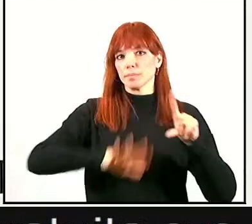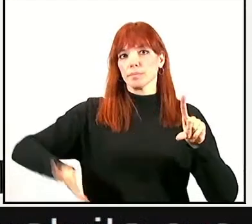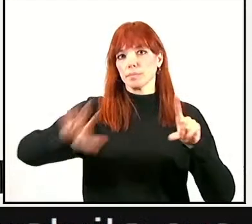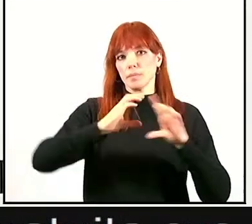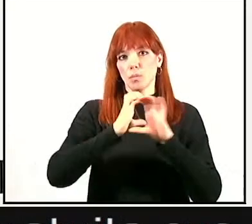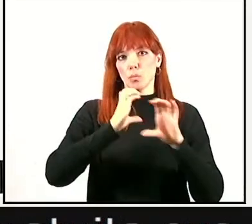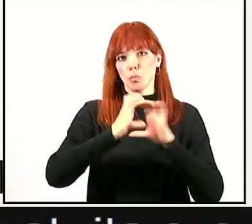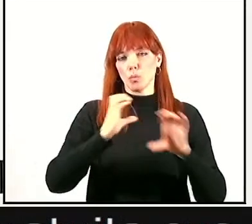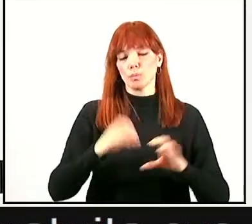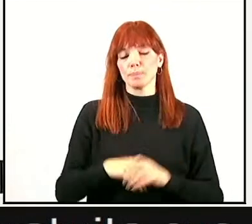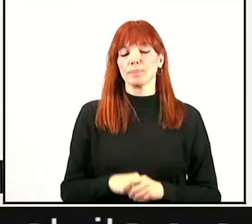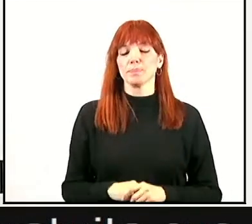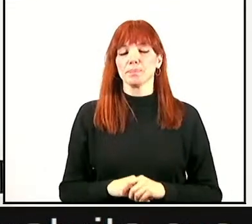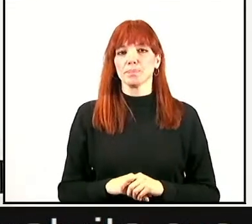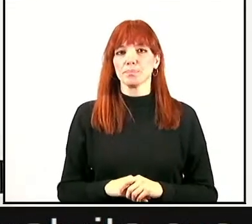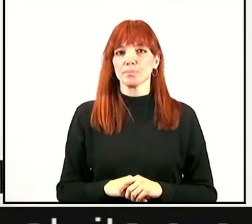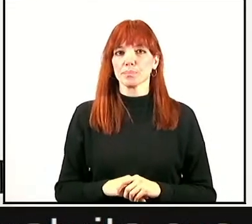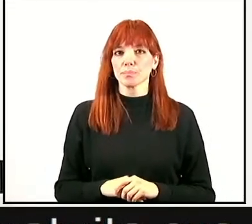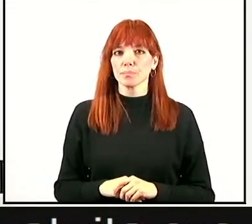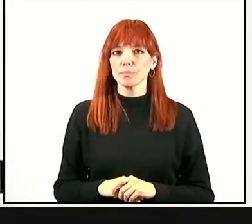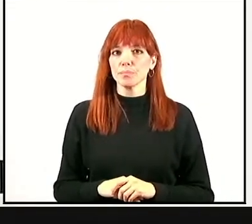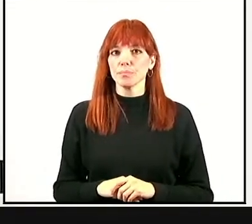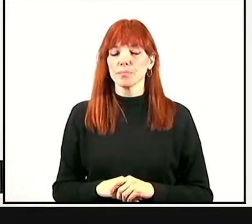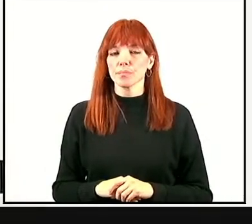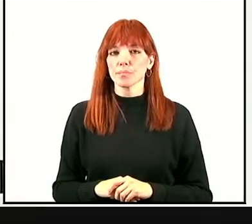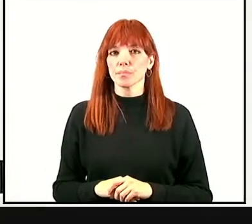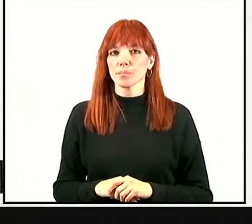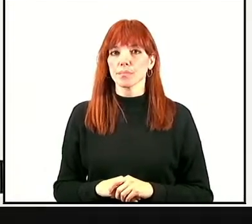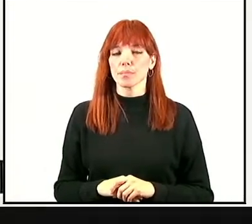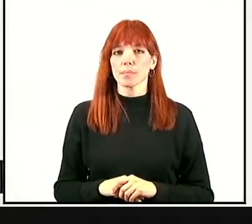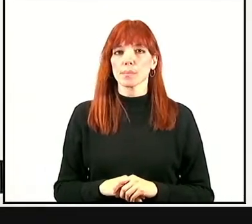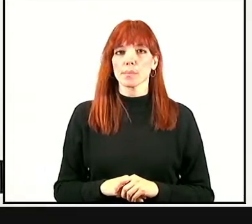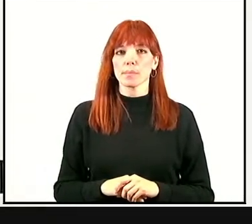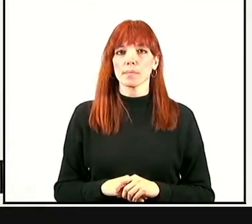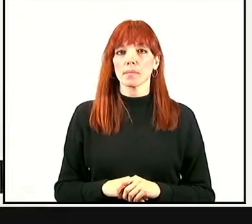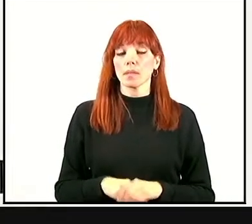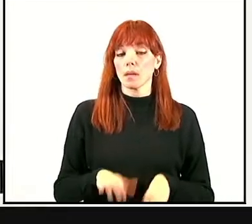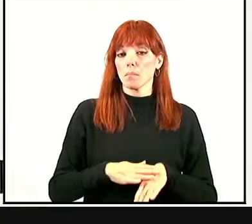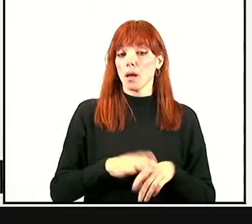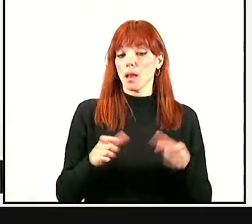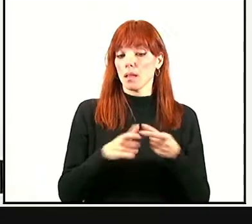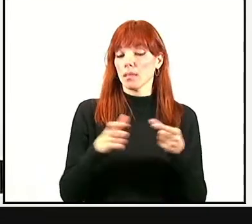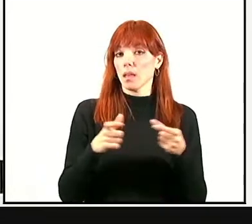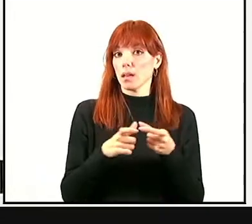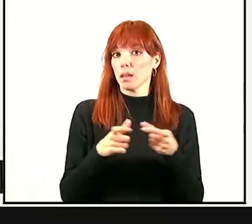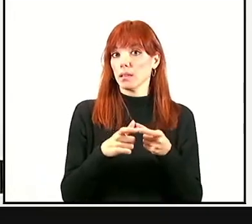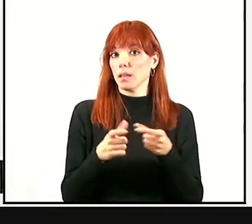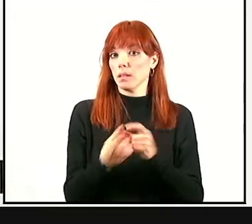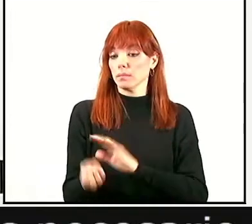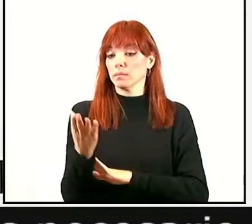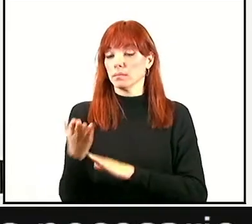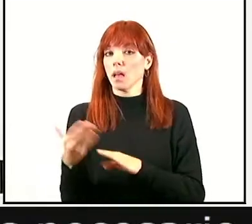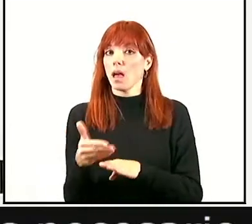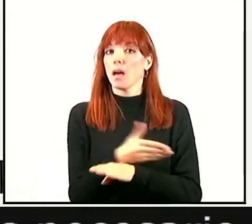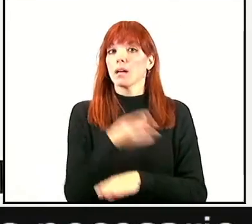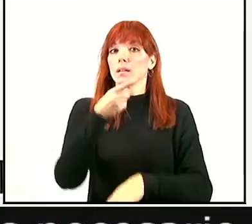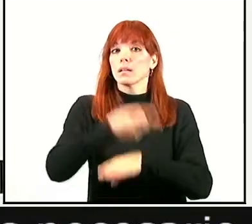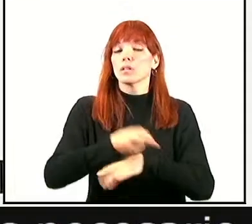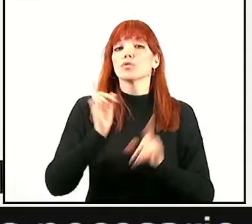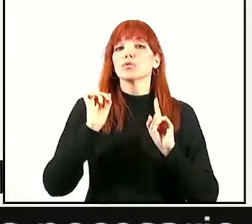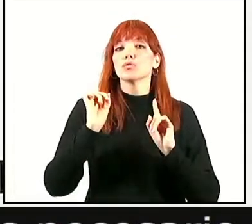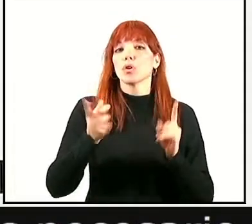autobús. Para hacerlo, para tener esta tarjeta, solo es necesario estar empadronado en